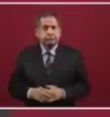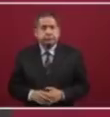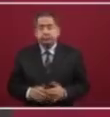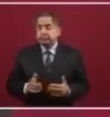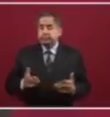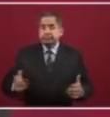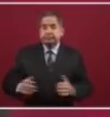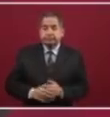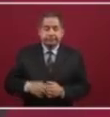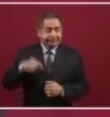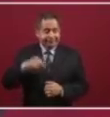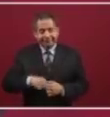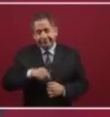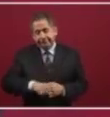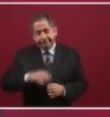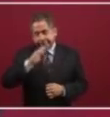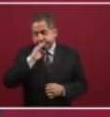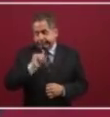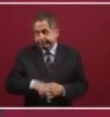se creó